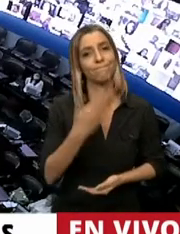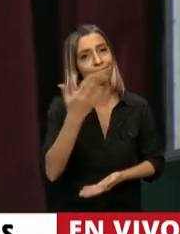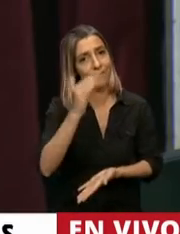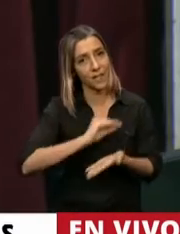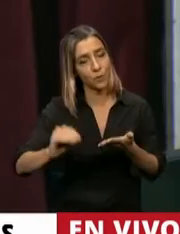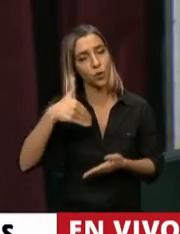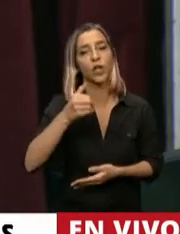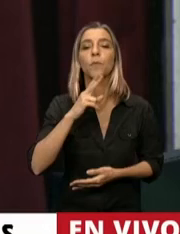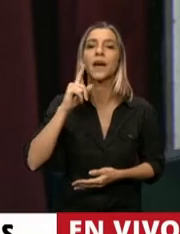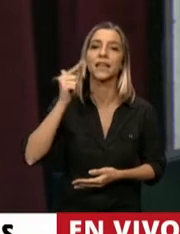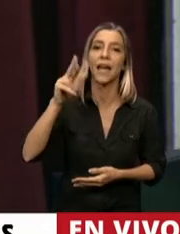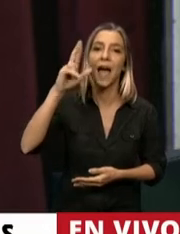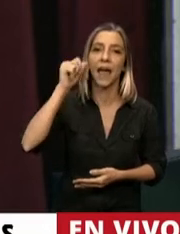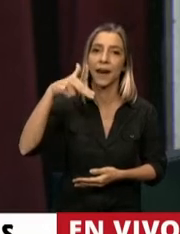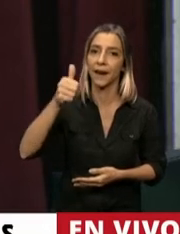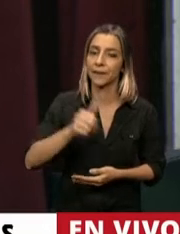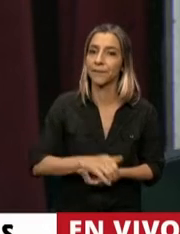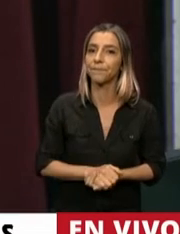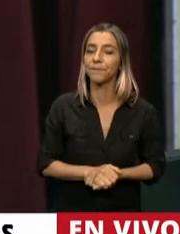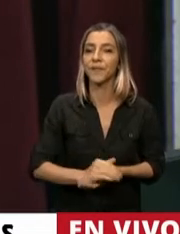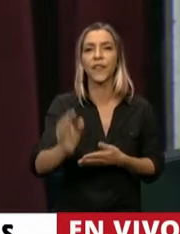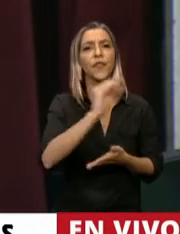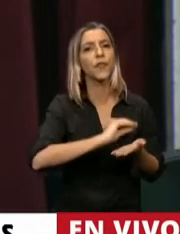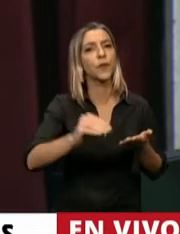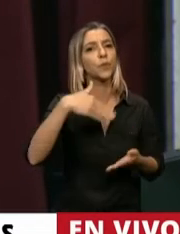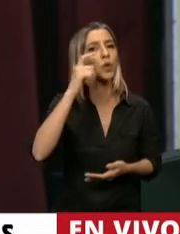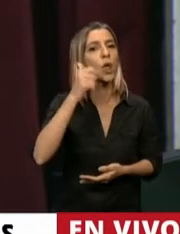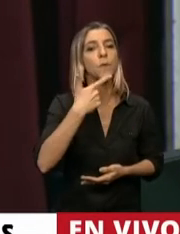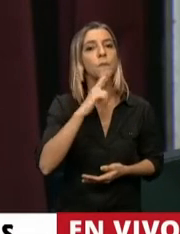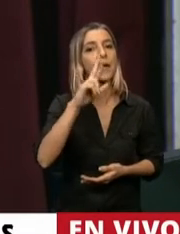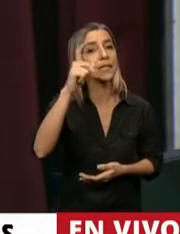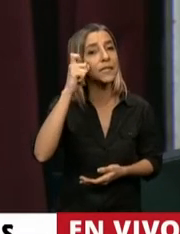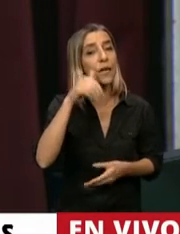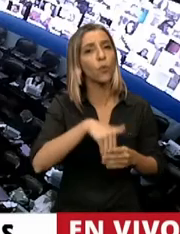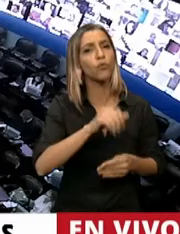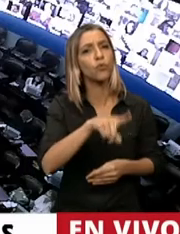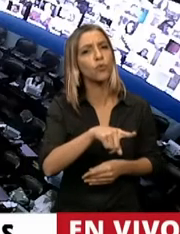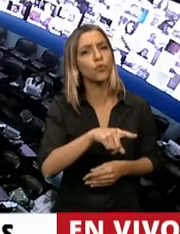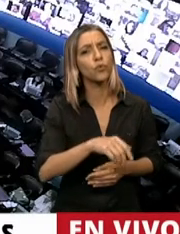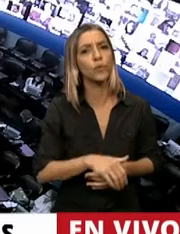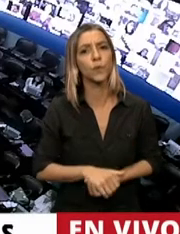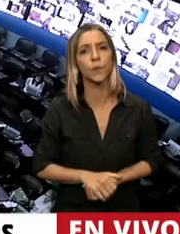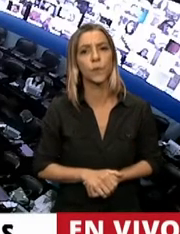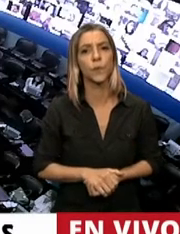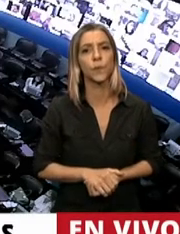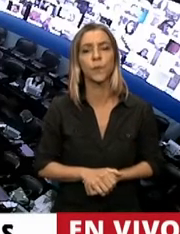diputado martearena diputado diego matías mestre para expresar el sentido de su voto